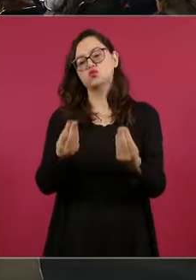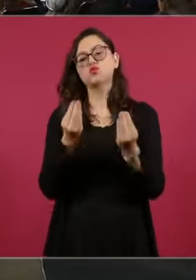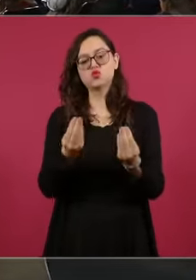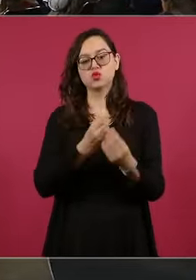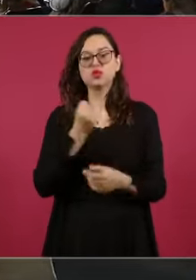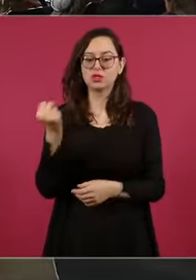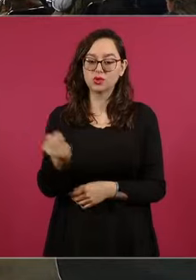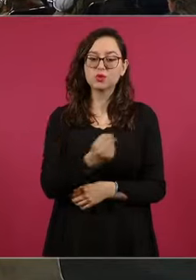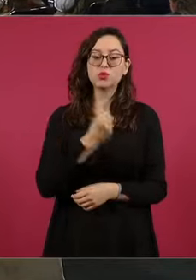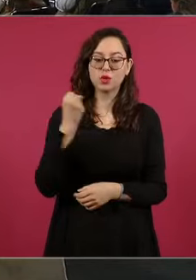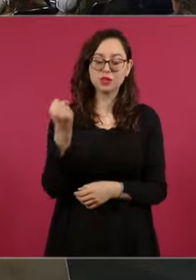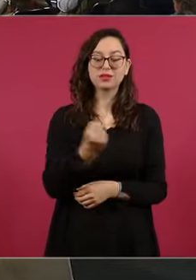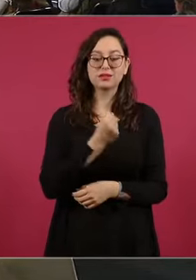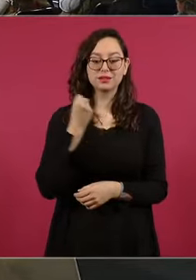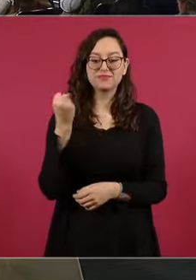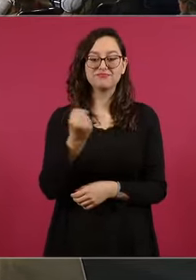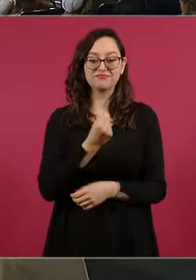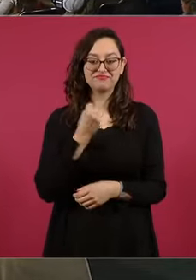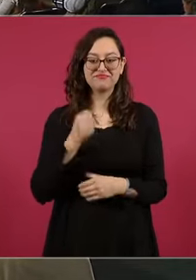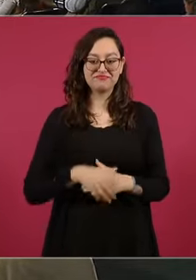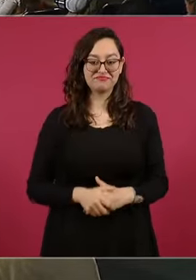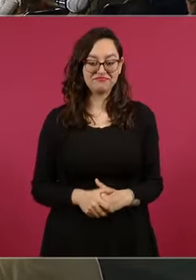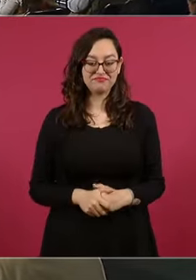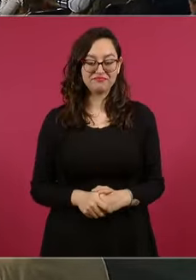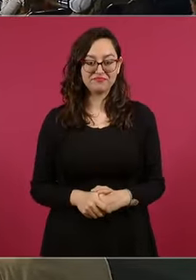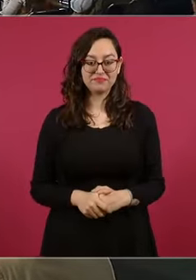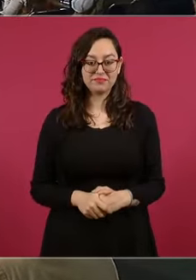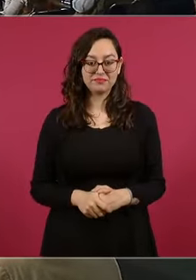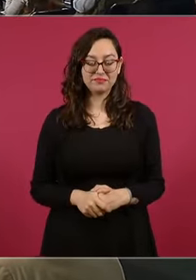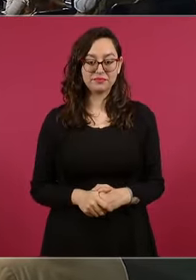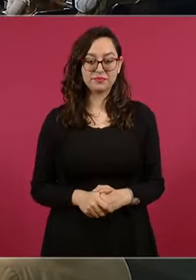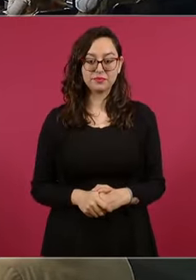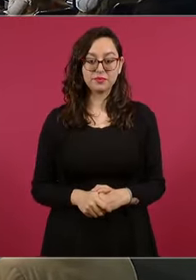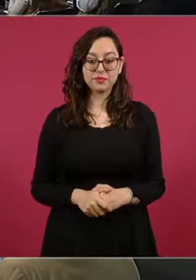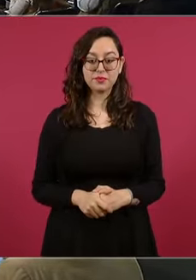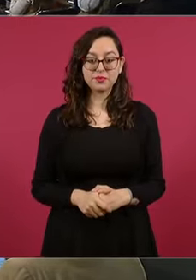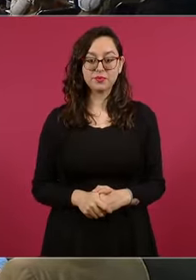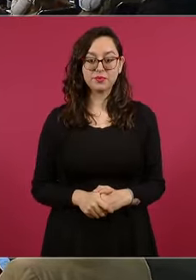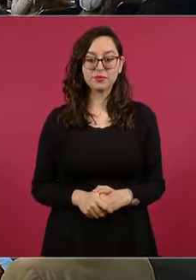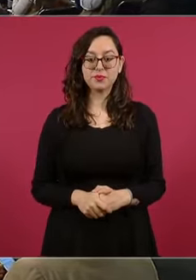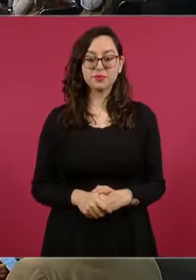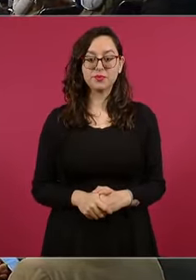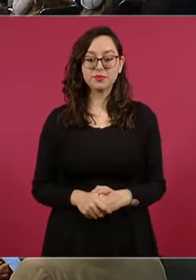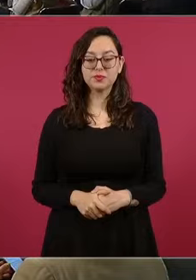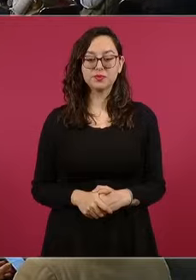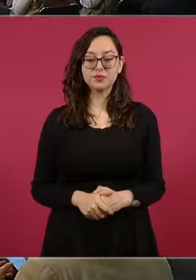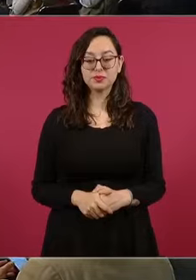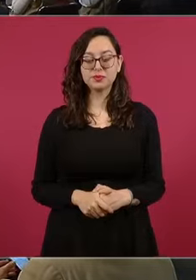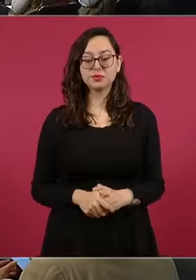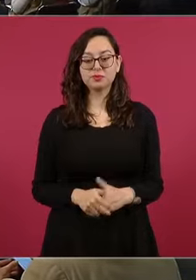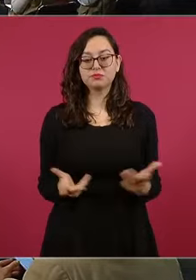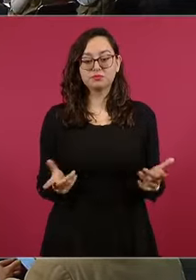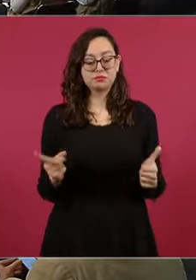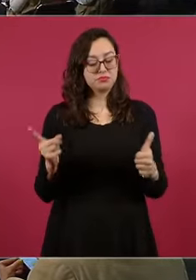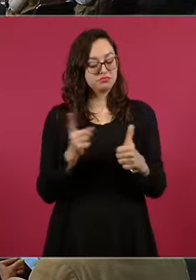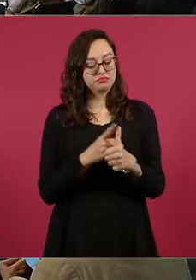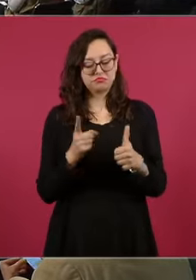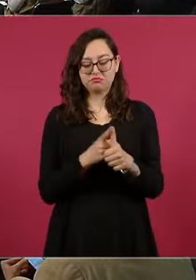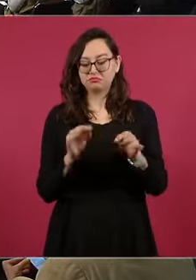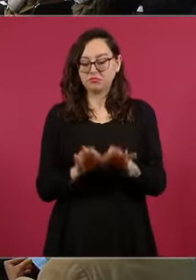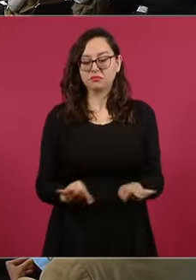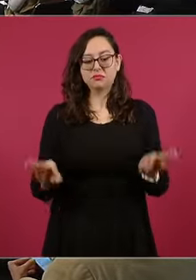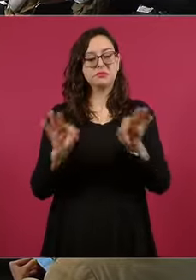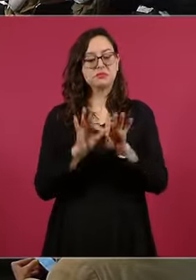Lo que cuento. Primero, el acompañamiento de mucha gente.